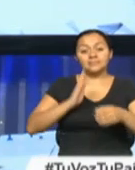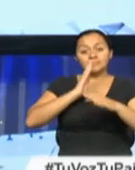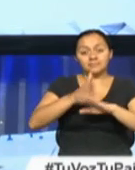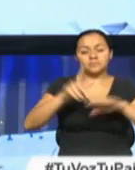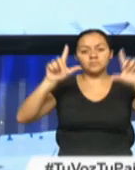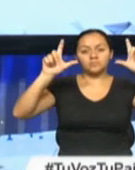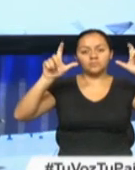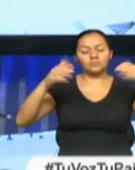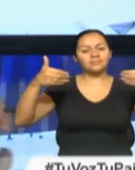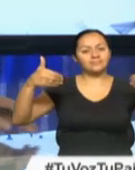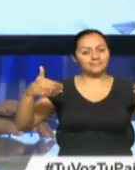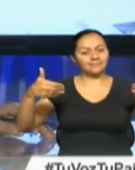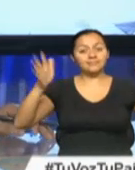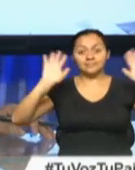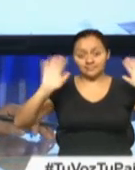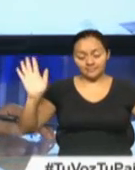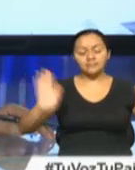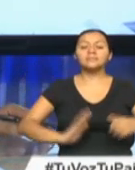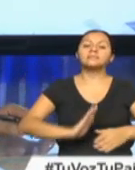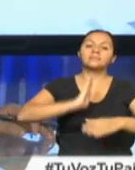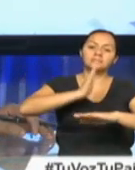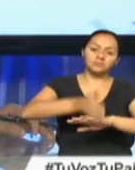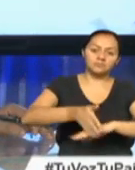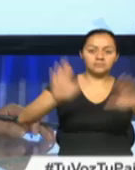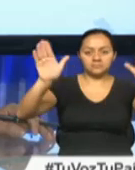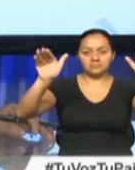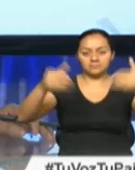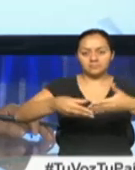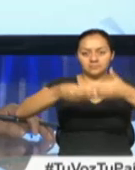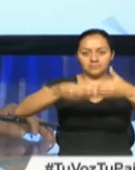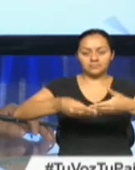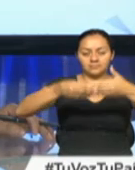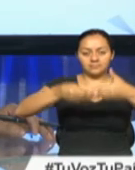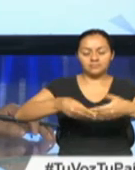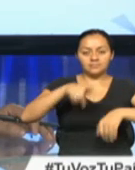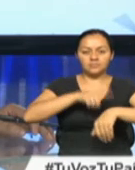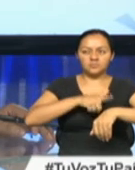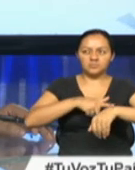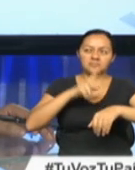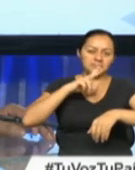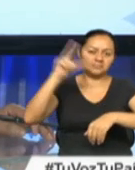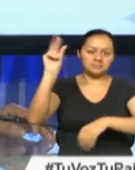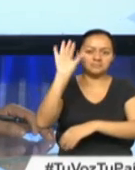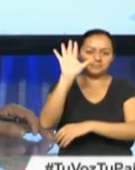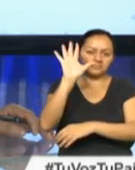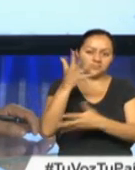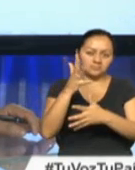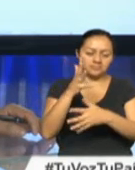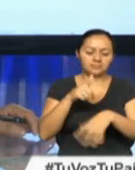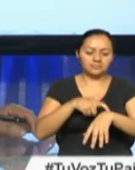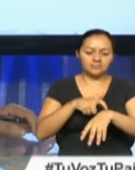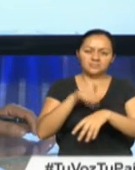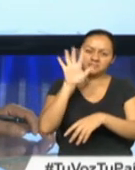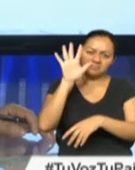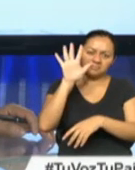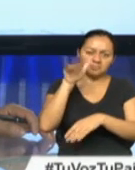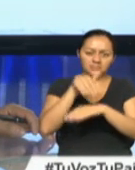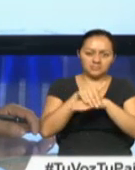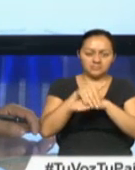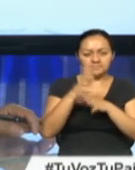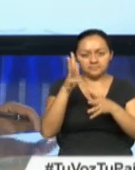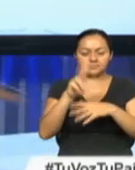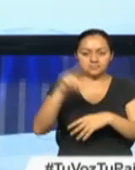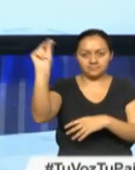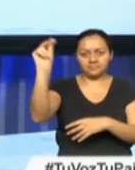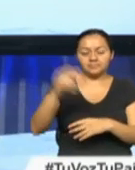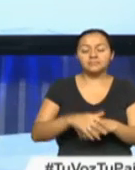foto oficial y finalmente se despide de nuestro país el mandatario colombiano Juan Manuel Santos, pasada las 17